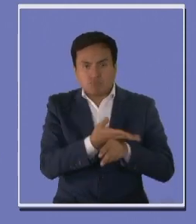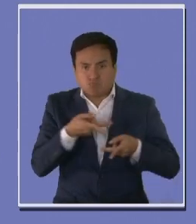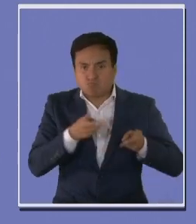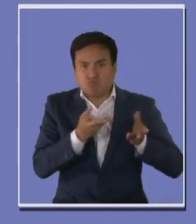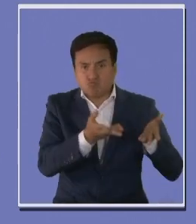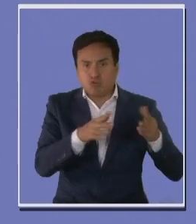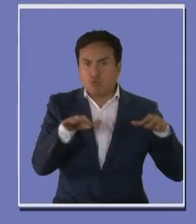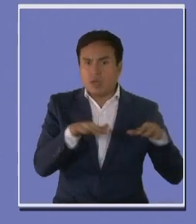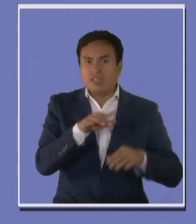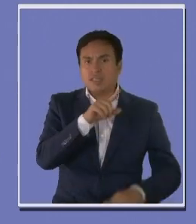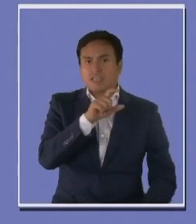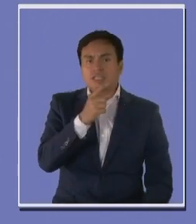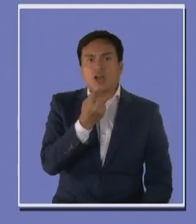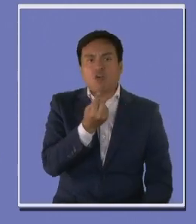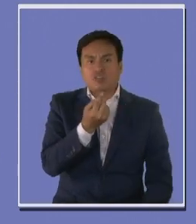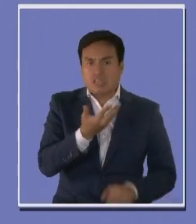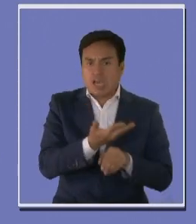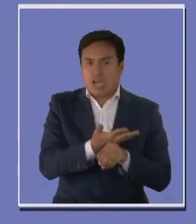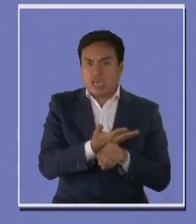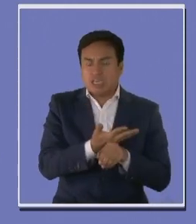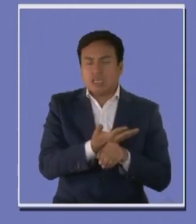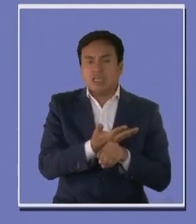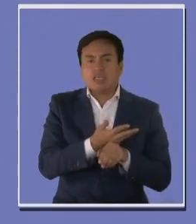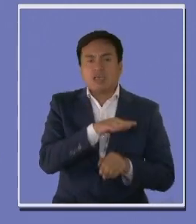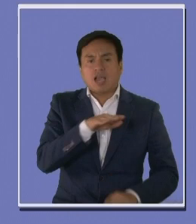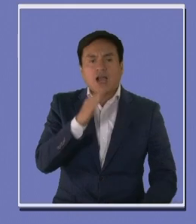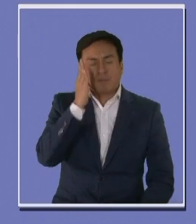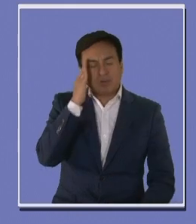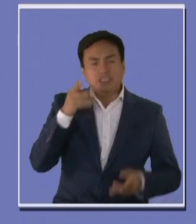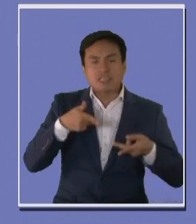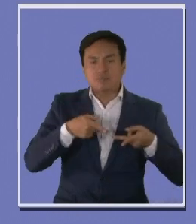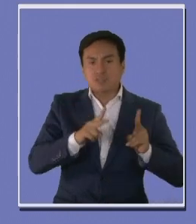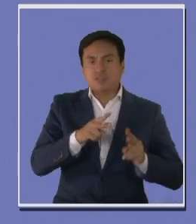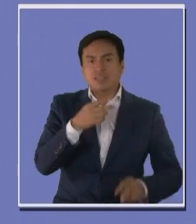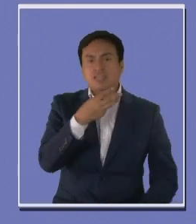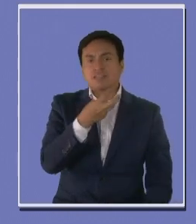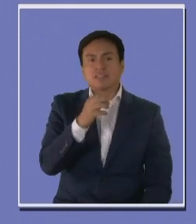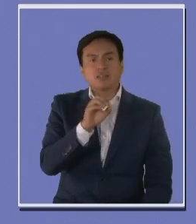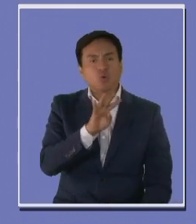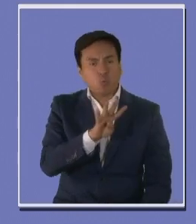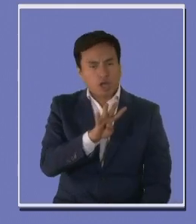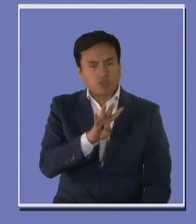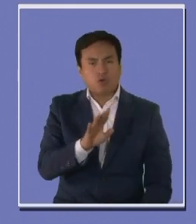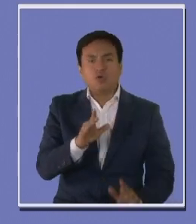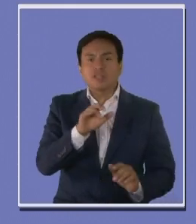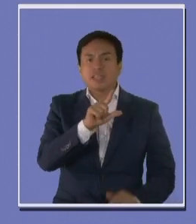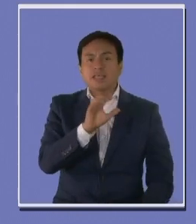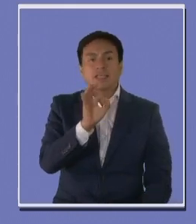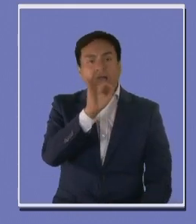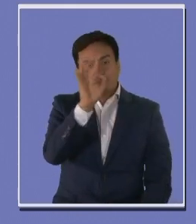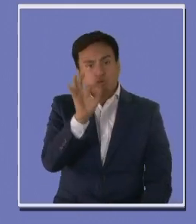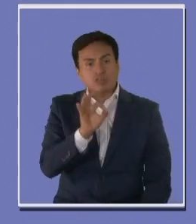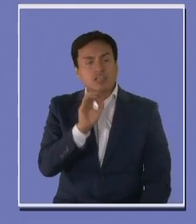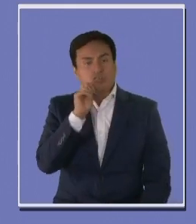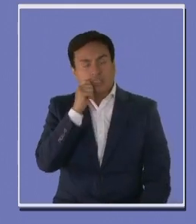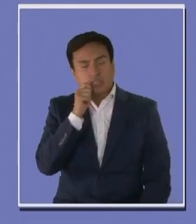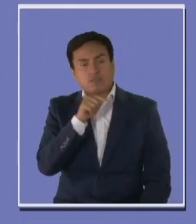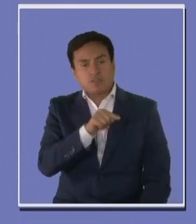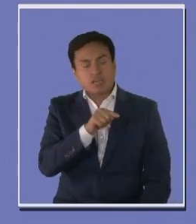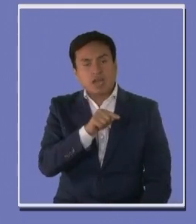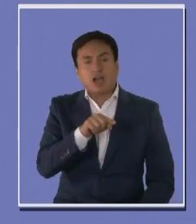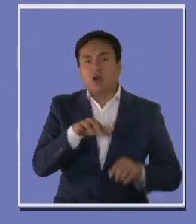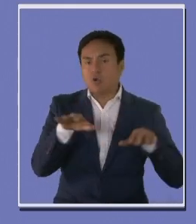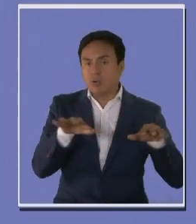ocupadas 711 con camas disponibles 304 lo que hace un 70% de